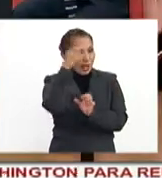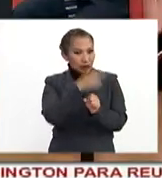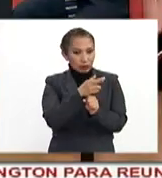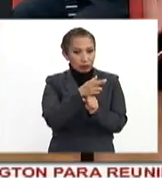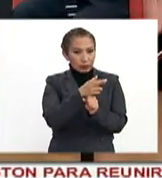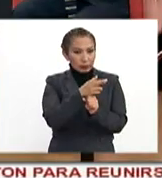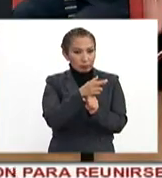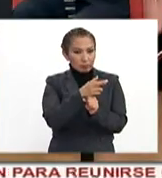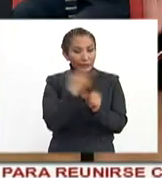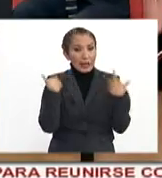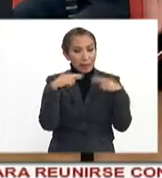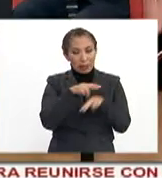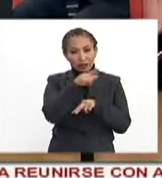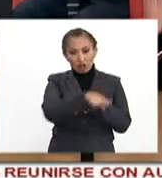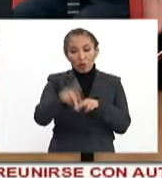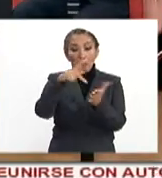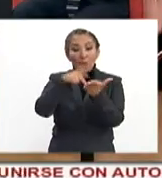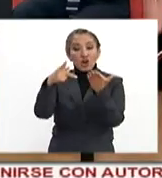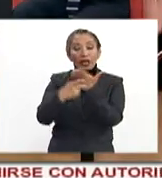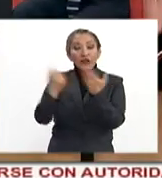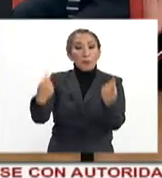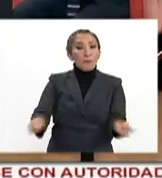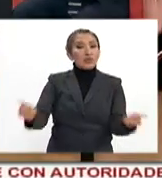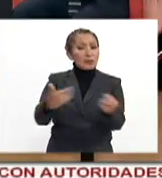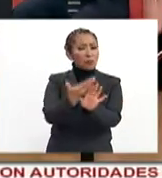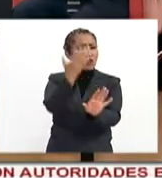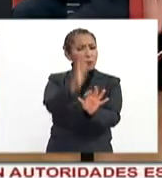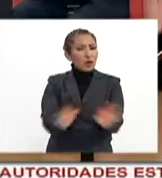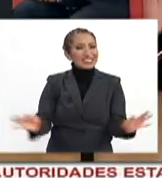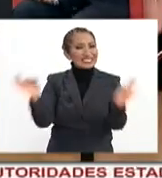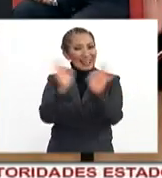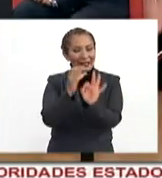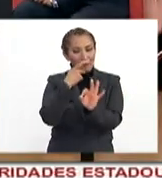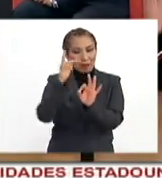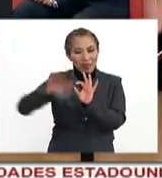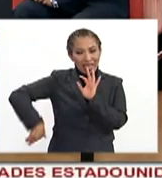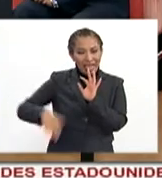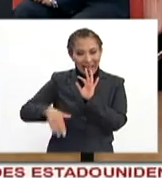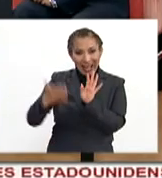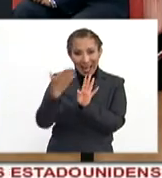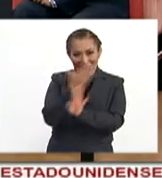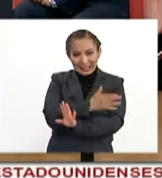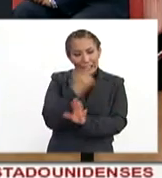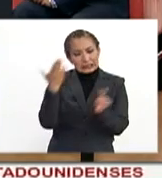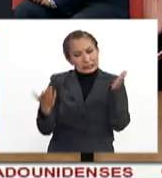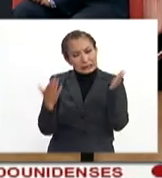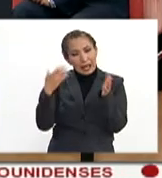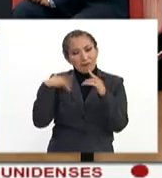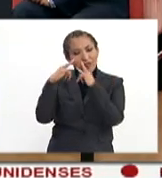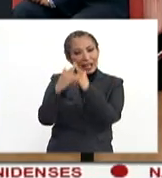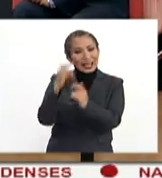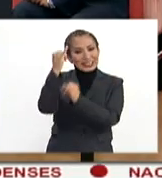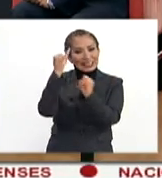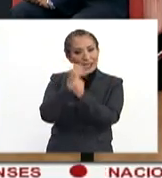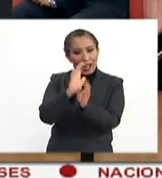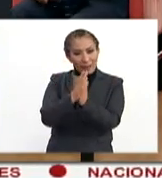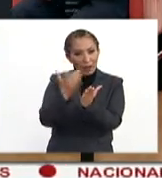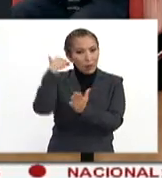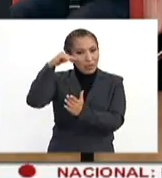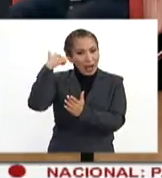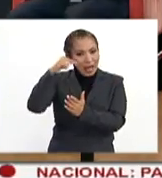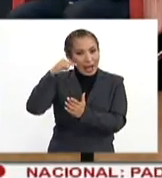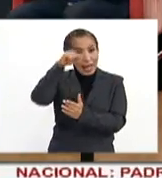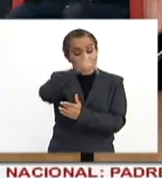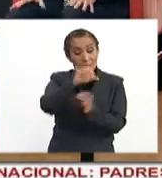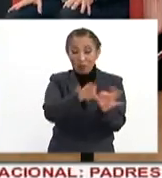director, él es representante de un proyecto musical muy importante que estábamos hablando precisamente antes, que se compara a la Feria Internacional del Libro, por ejemplo, de Guadalajara,